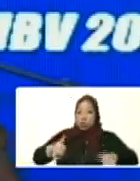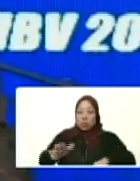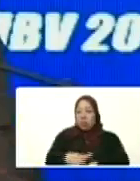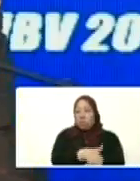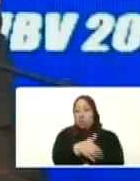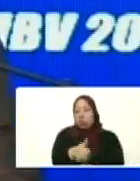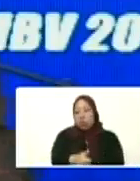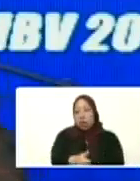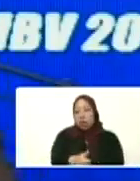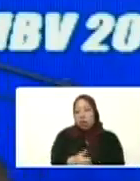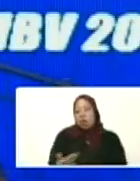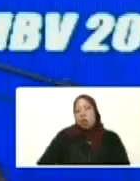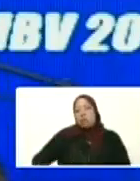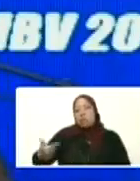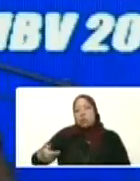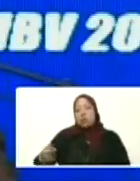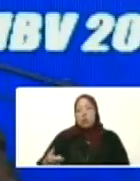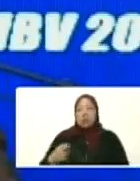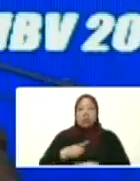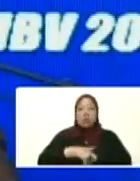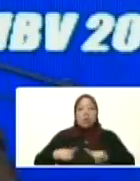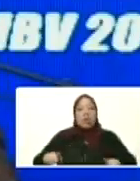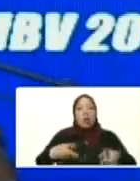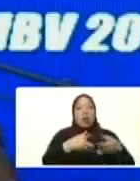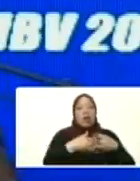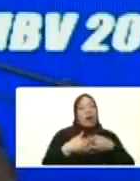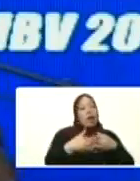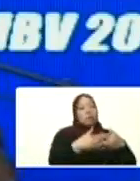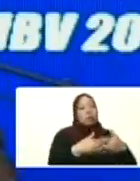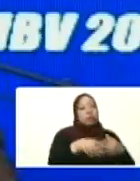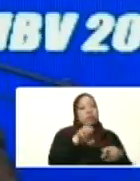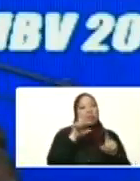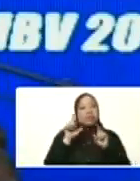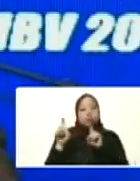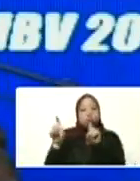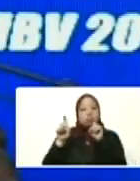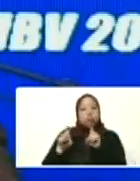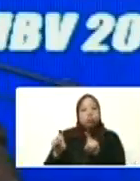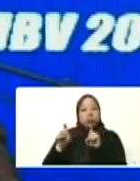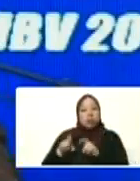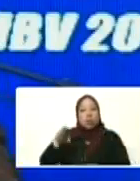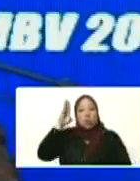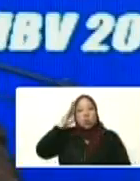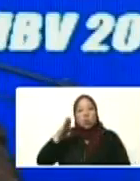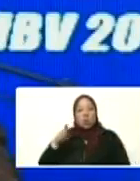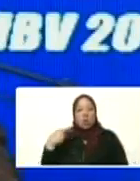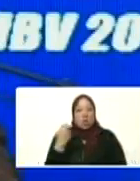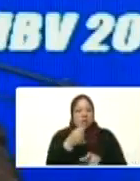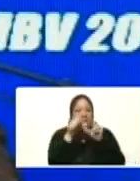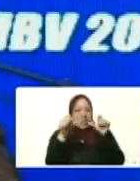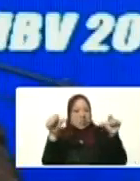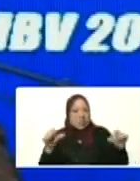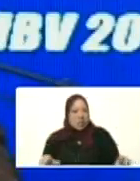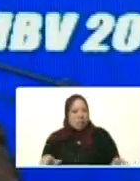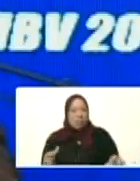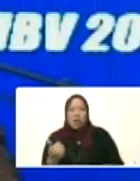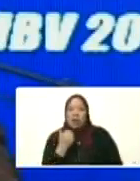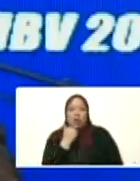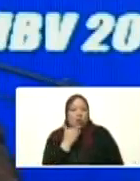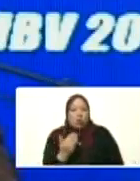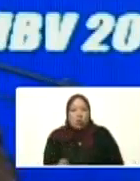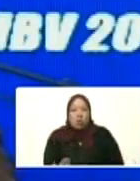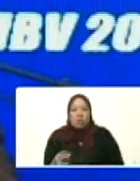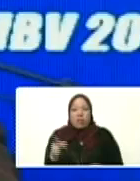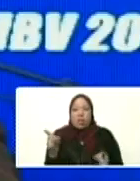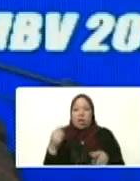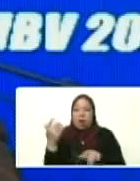Atrás quedó aquella Fuerza Armada con doctrinas foráneas, con sistemas de armas obsoletos y bajos niveles de